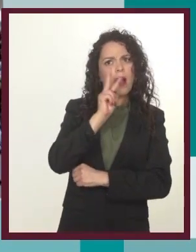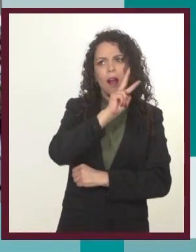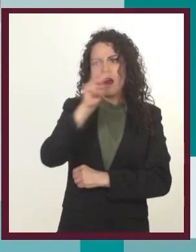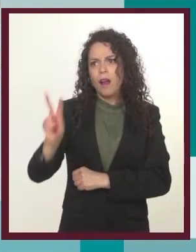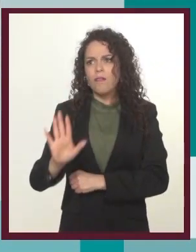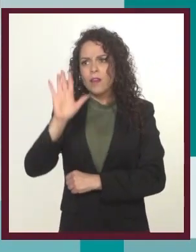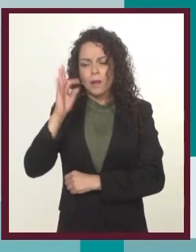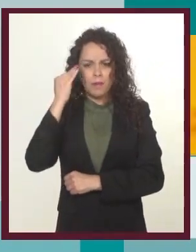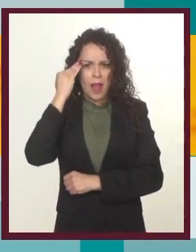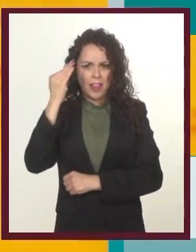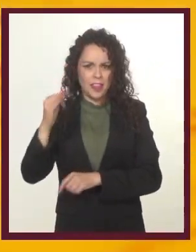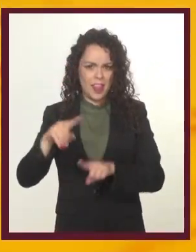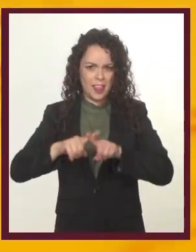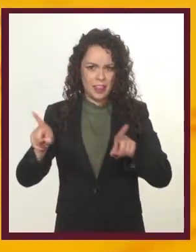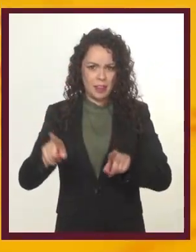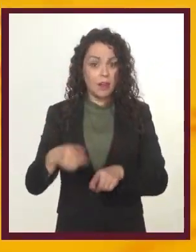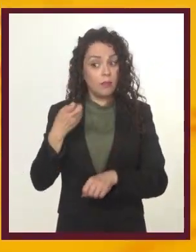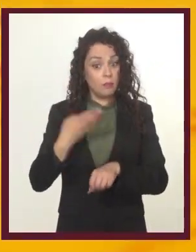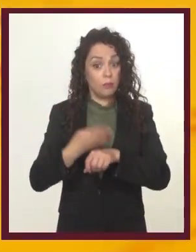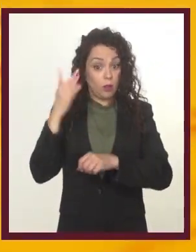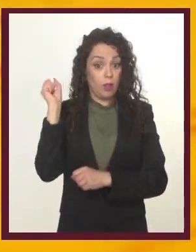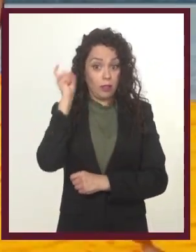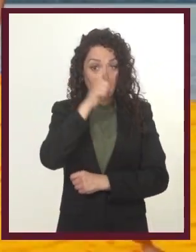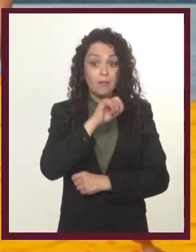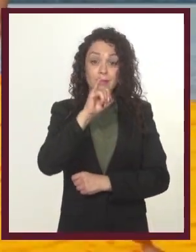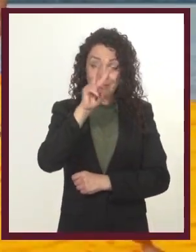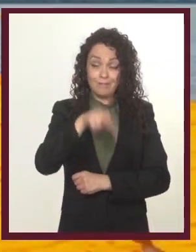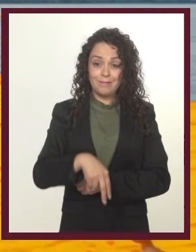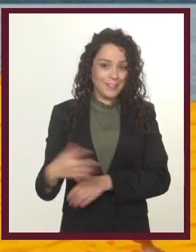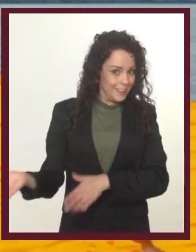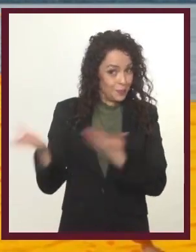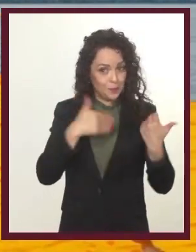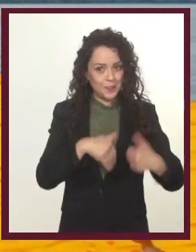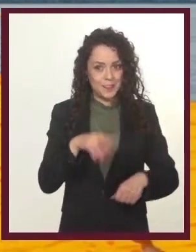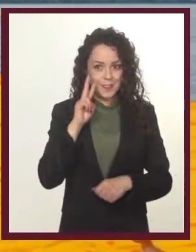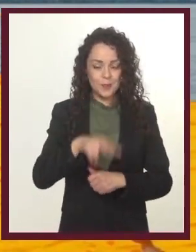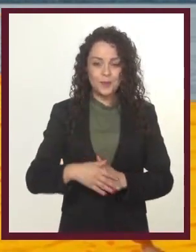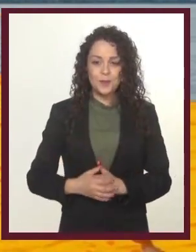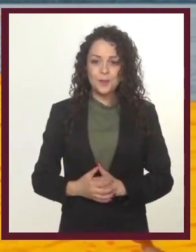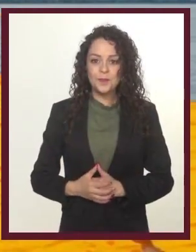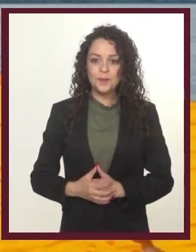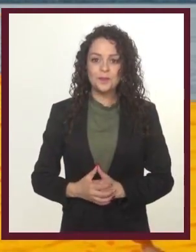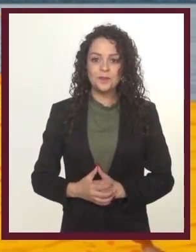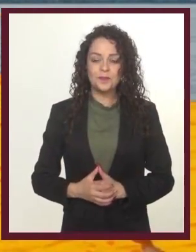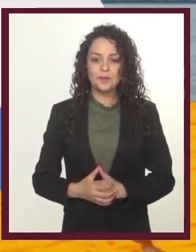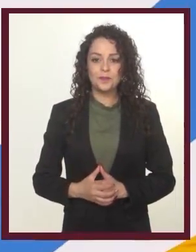urbano por un tiempo. Eso se ve difícil de hacer. Ven.